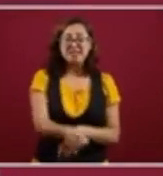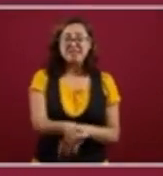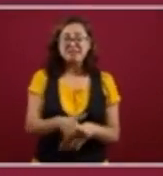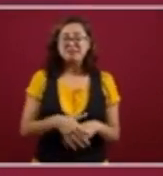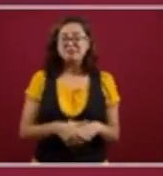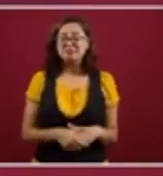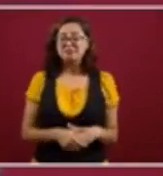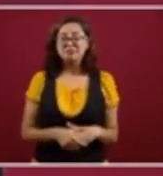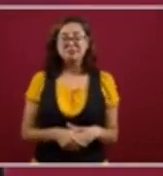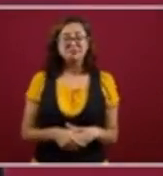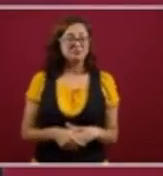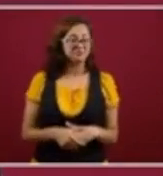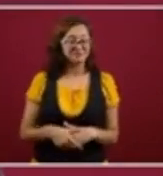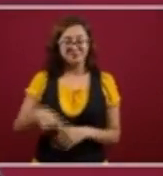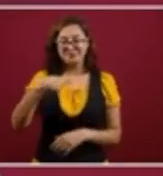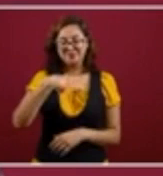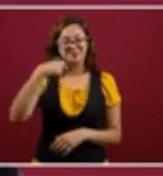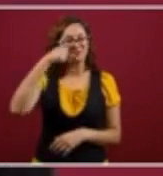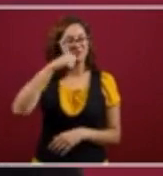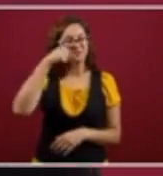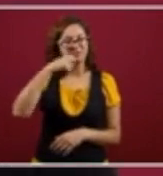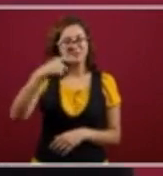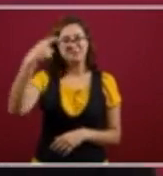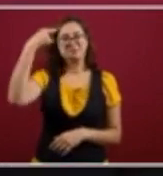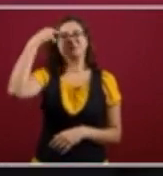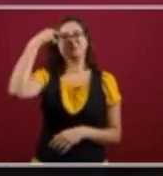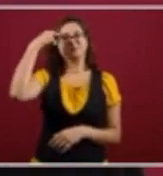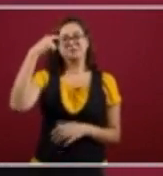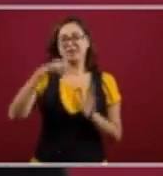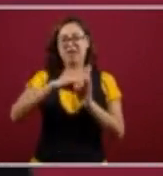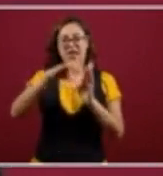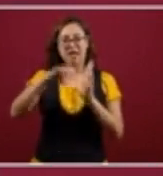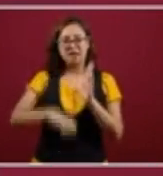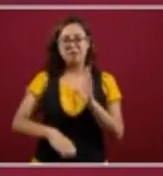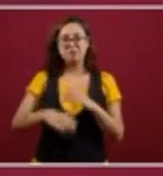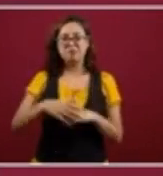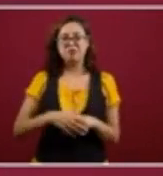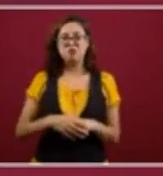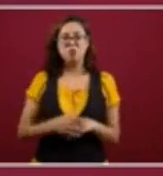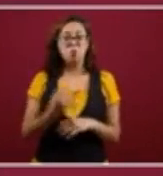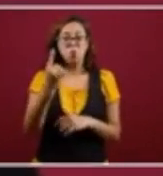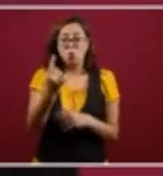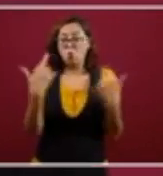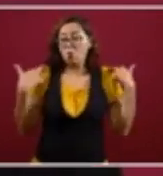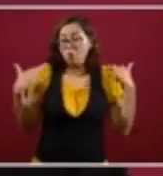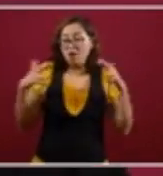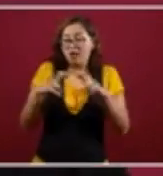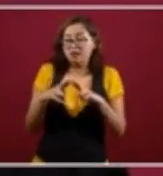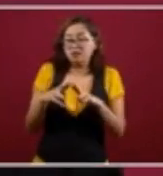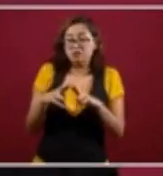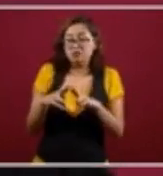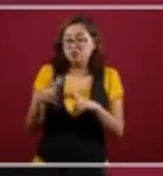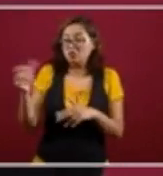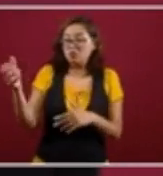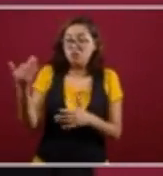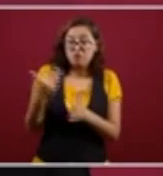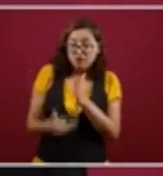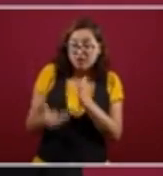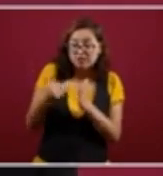Y yo siempre pongo el ejemplo de que llega o falta un maestro, que no debe de